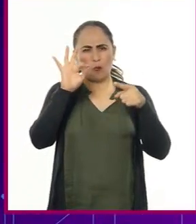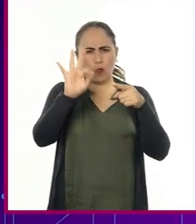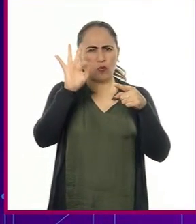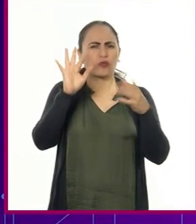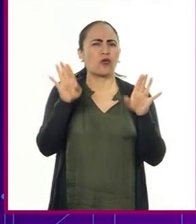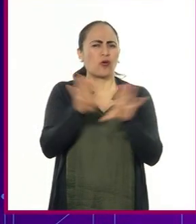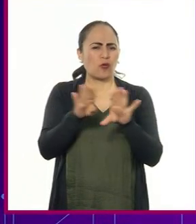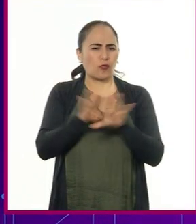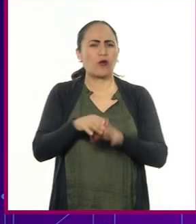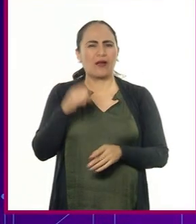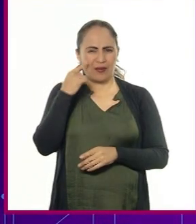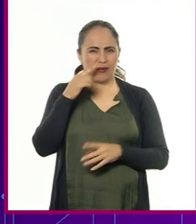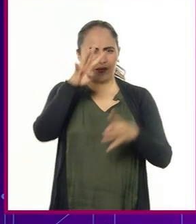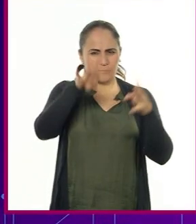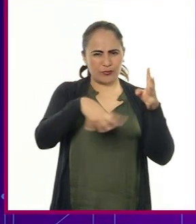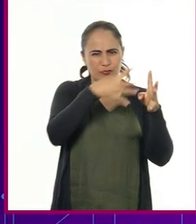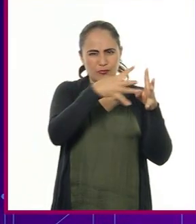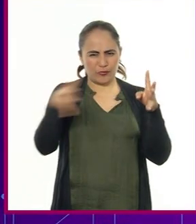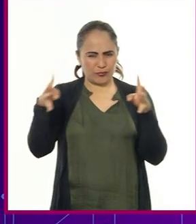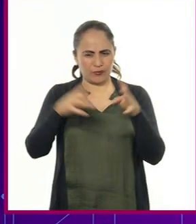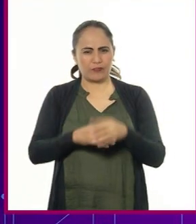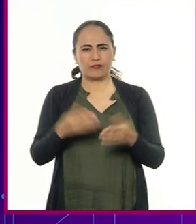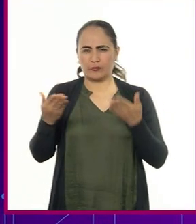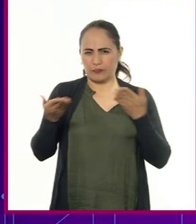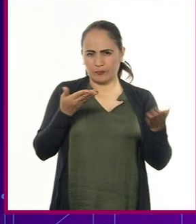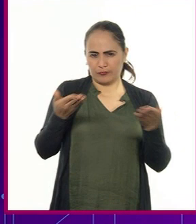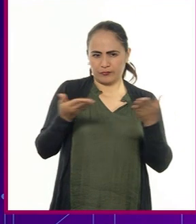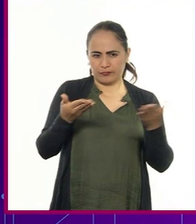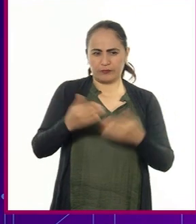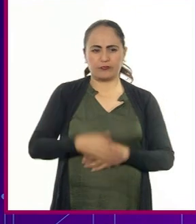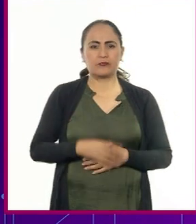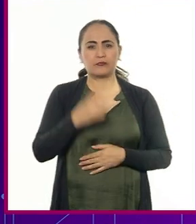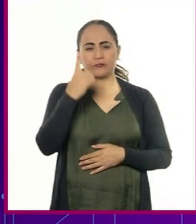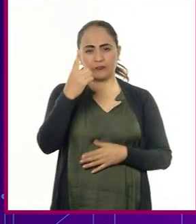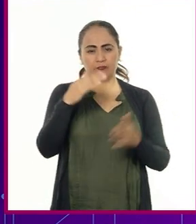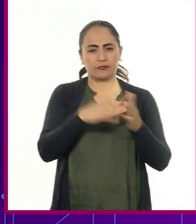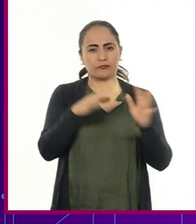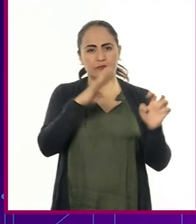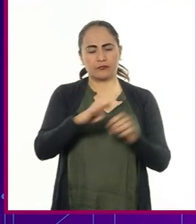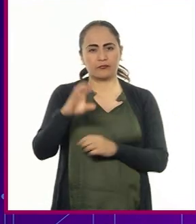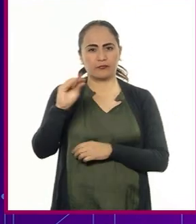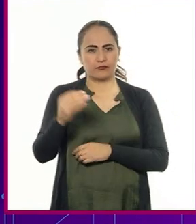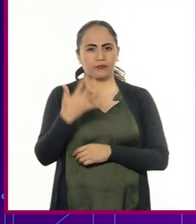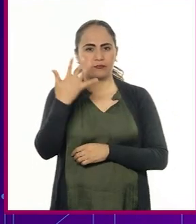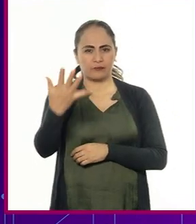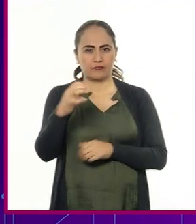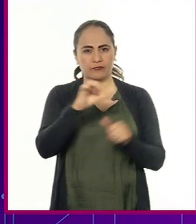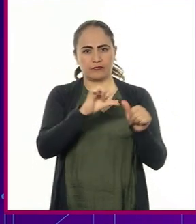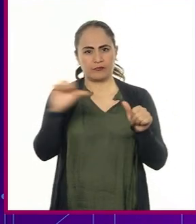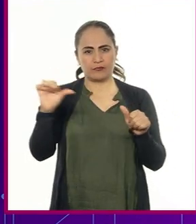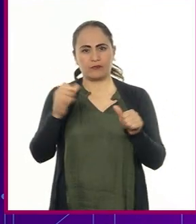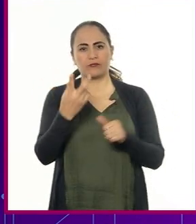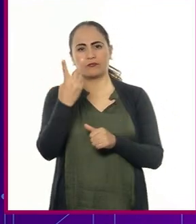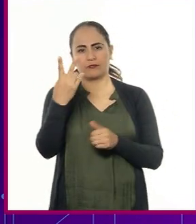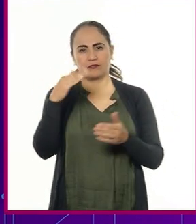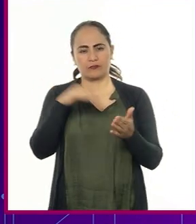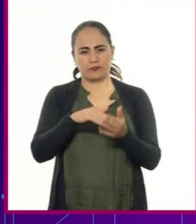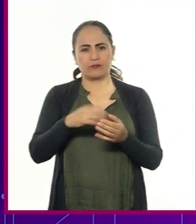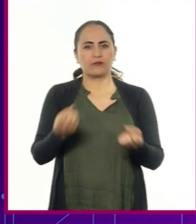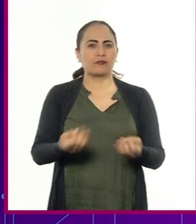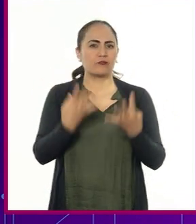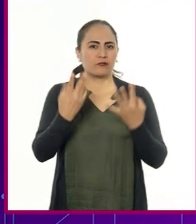Entre los datos se observan las diferencias entre ellos. De 1995 al año 2000 fue